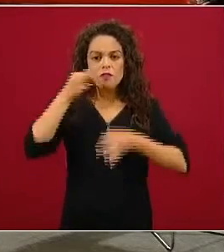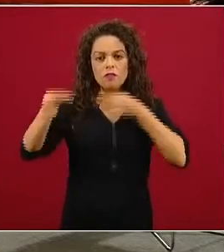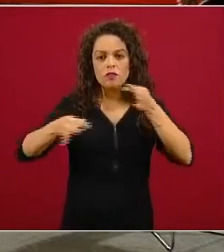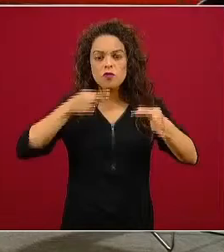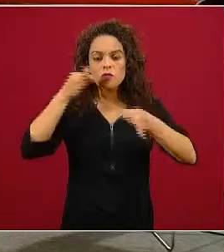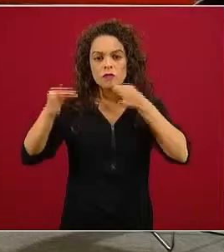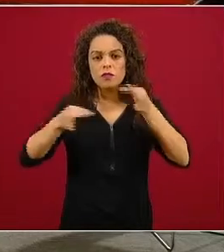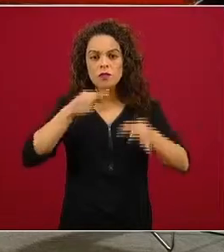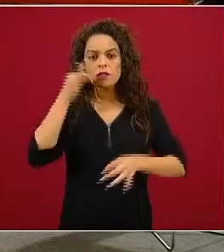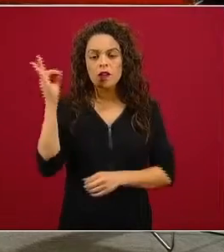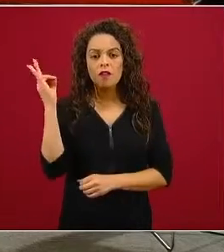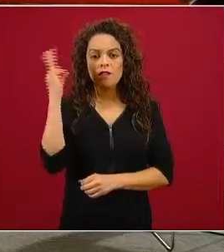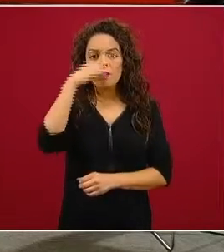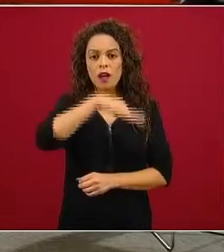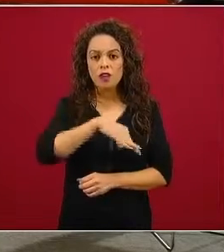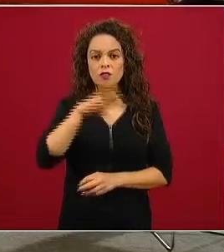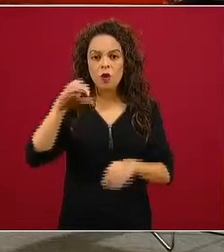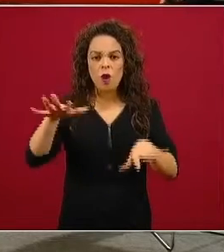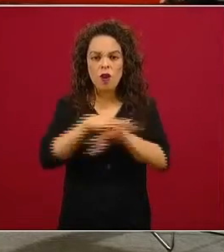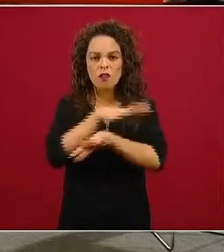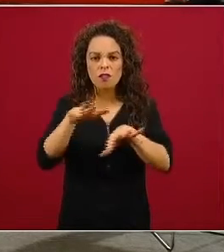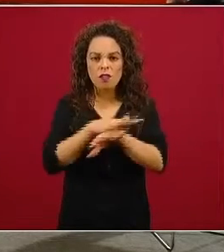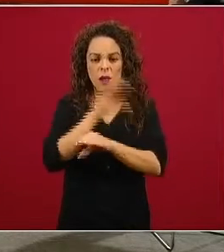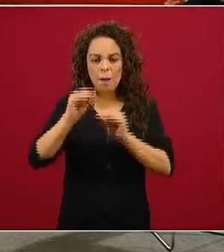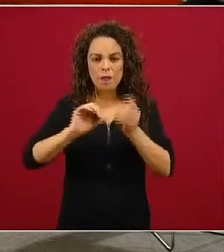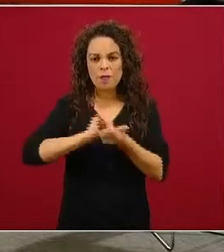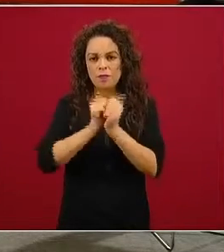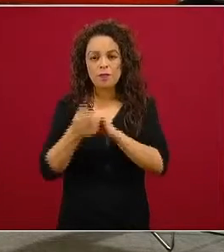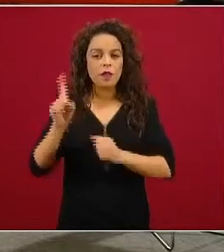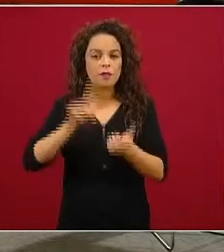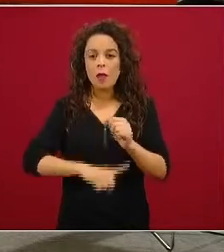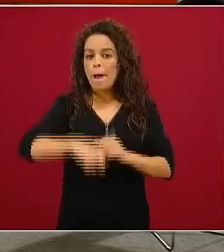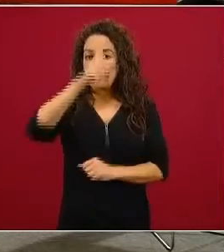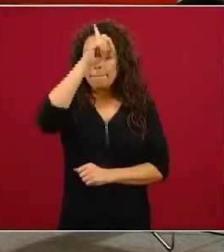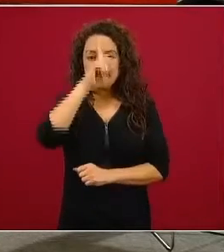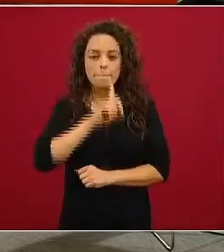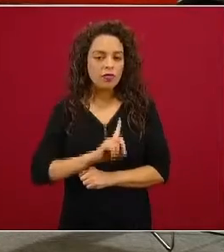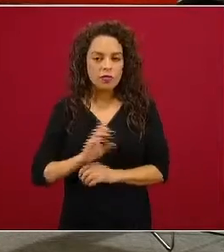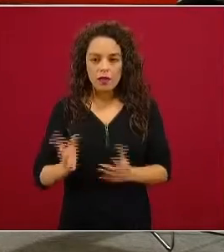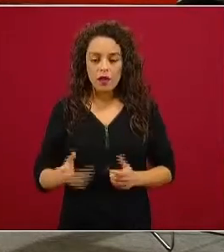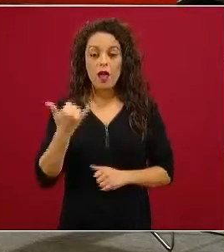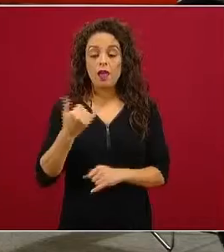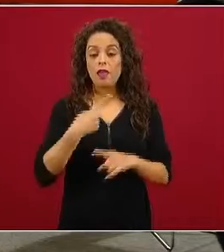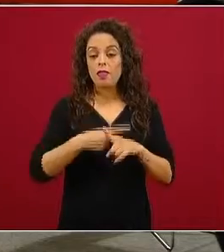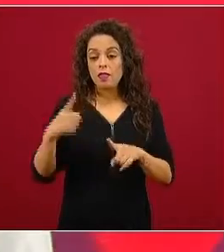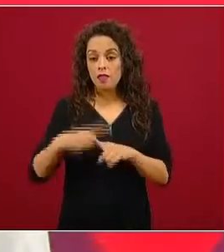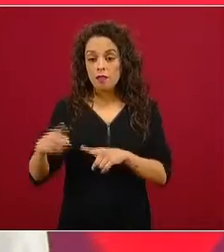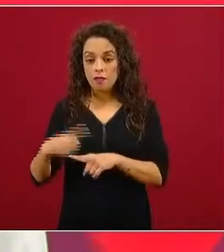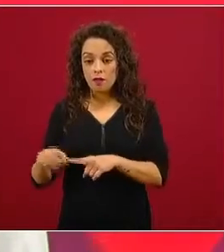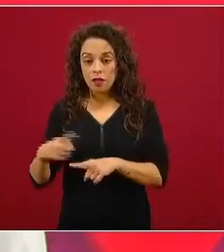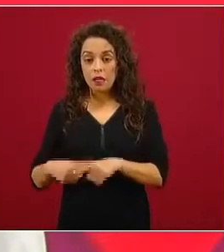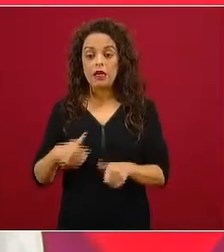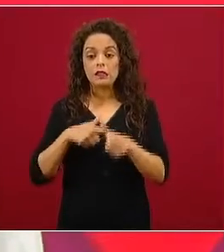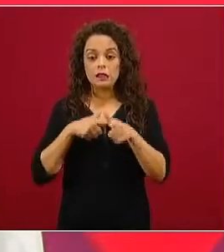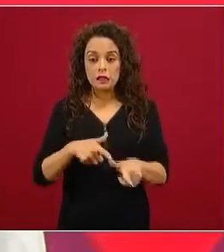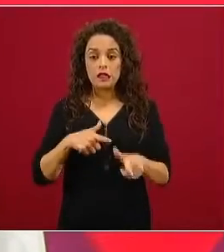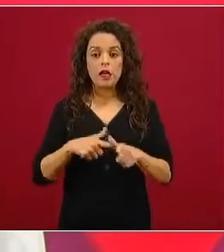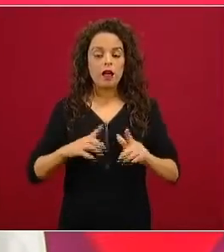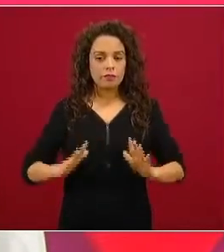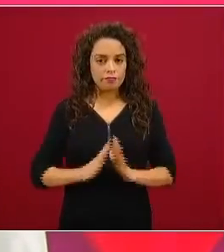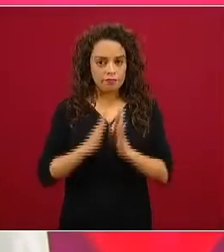de la infodemia ya nos lo explicó el maestro Villamil hace algunas semanas en un domingo en esta misma conferencia. Es una tendencia